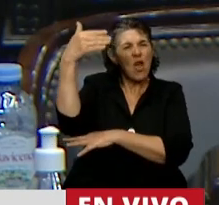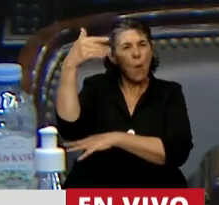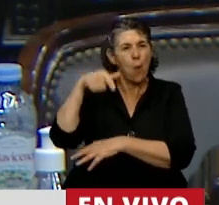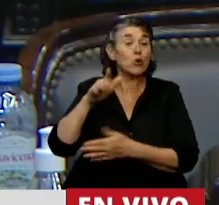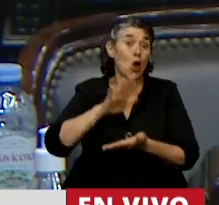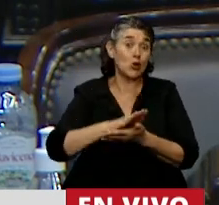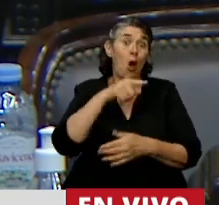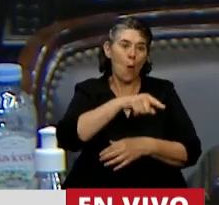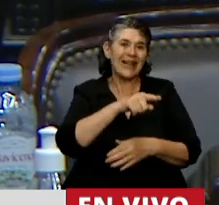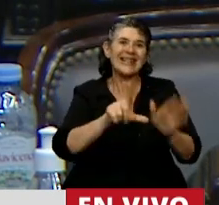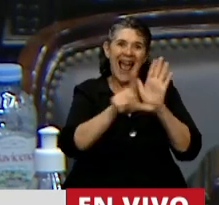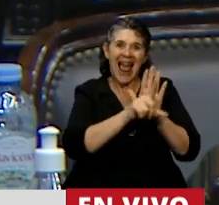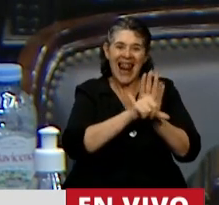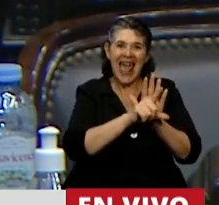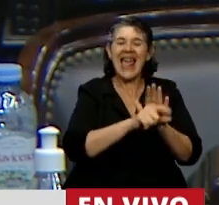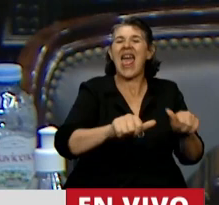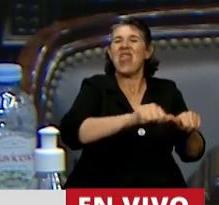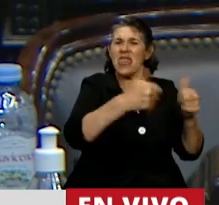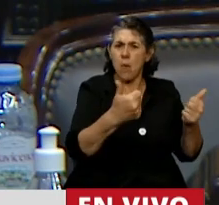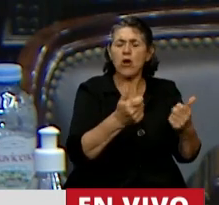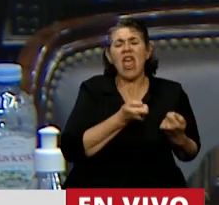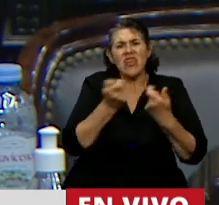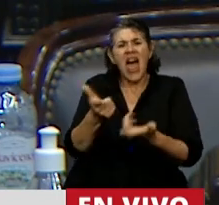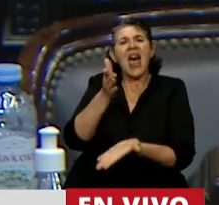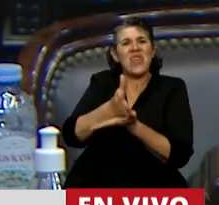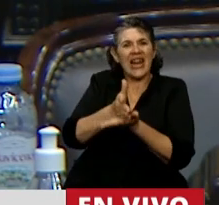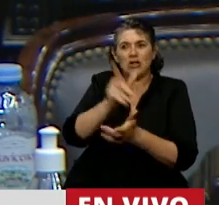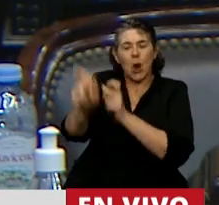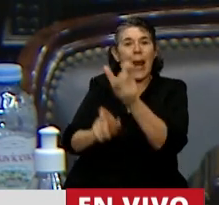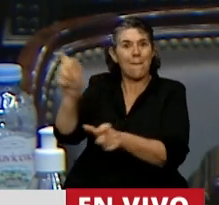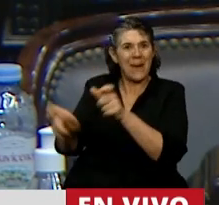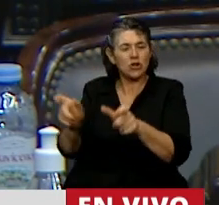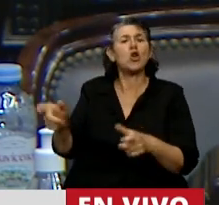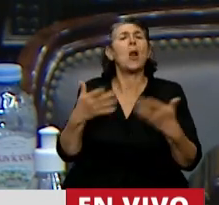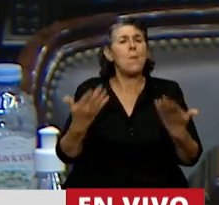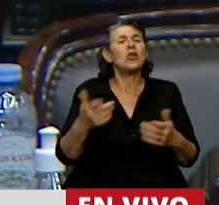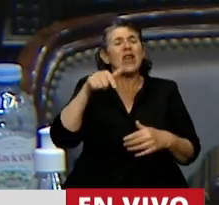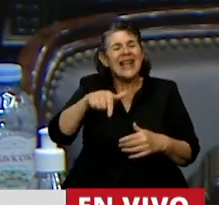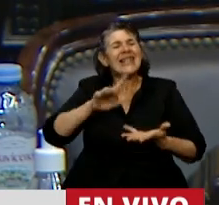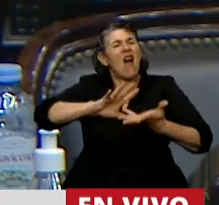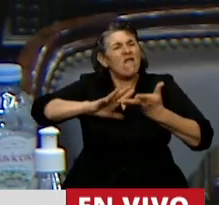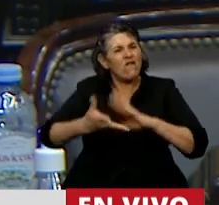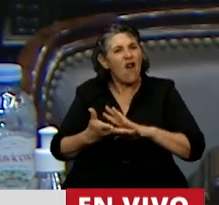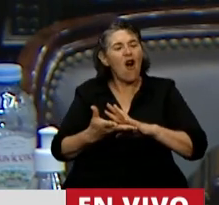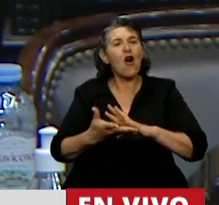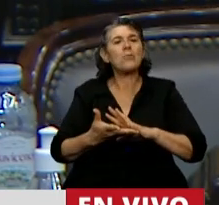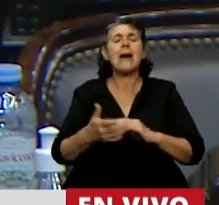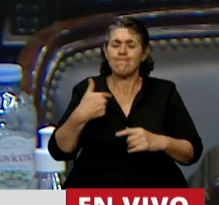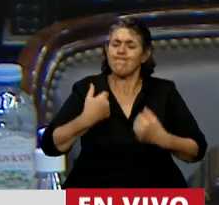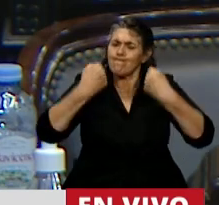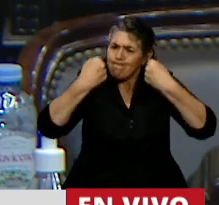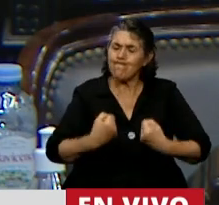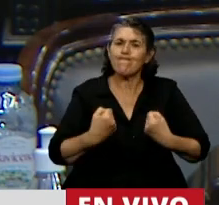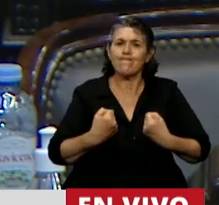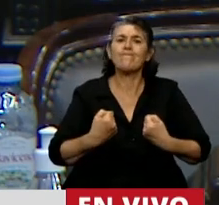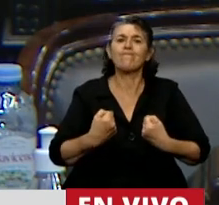que realmente cambió la historia y consagró derechos. Desde esa perspectiva, señor presidente, con esa convicción, con ese convencimiento,